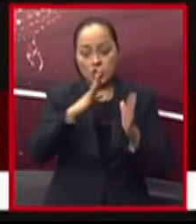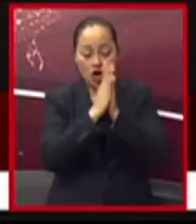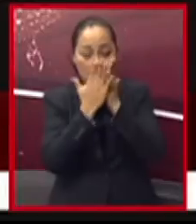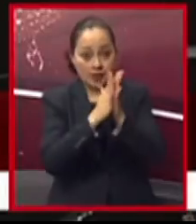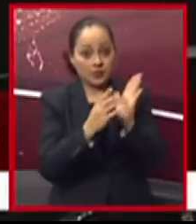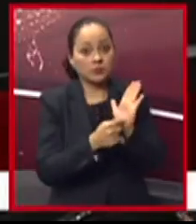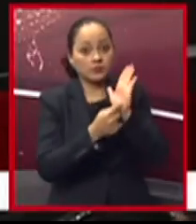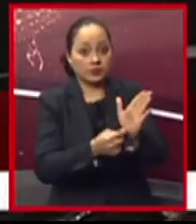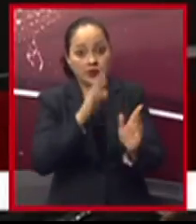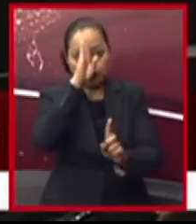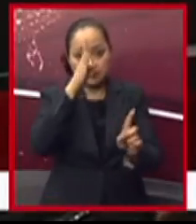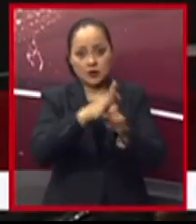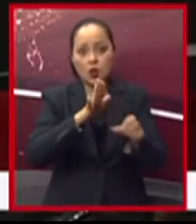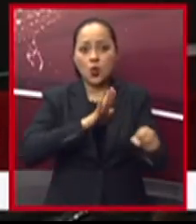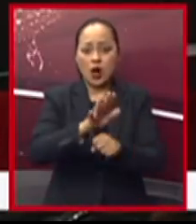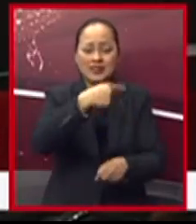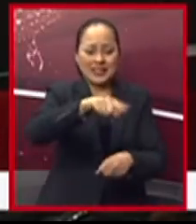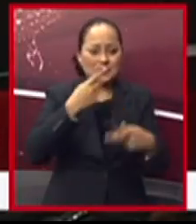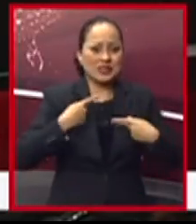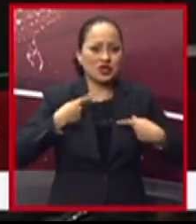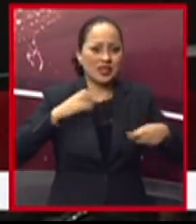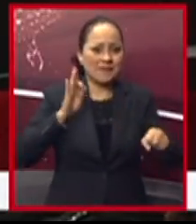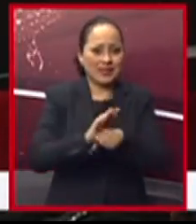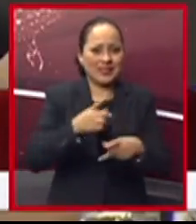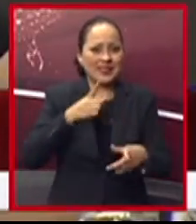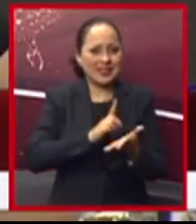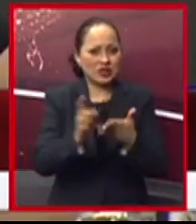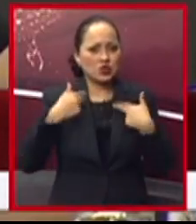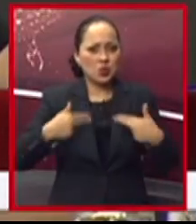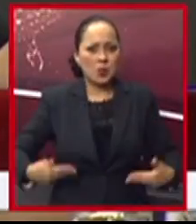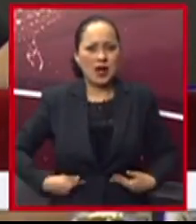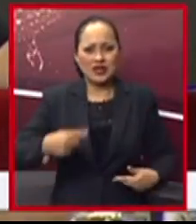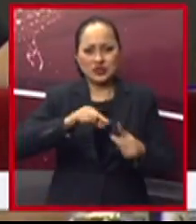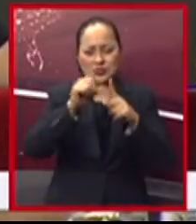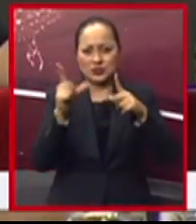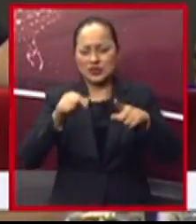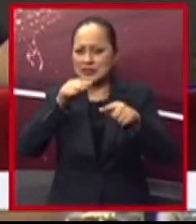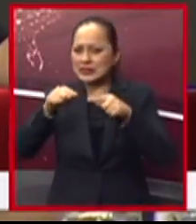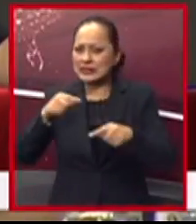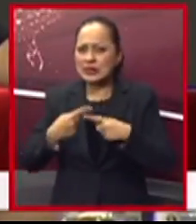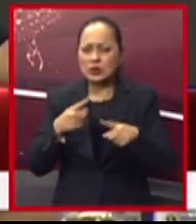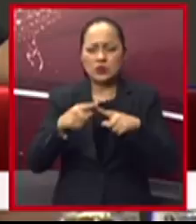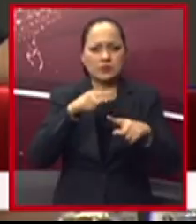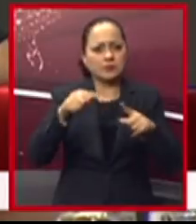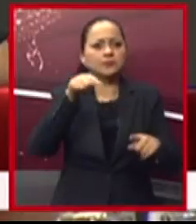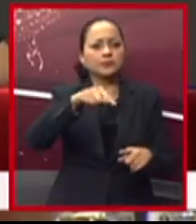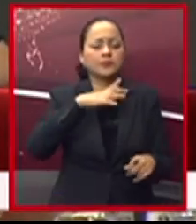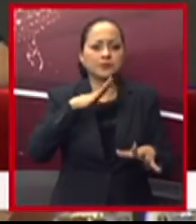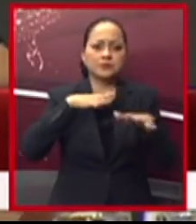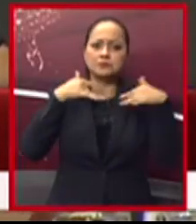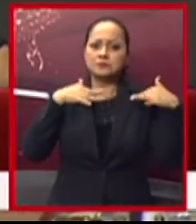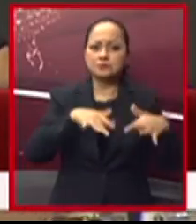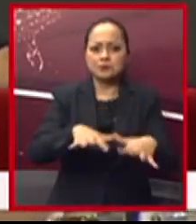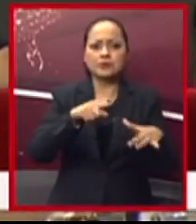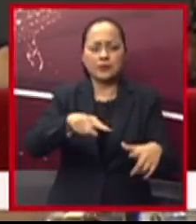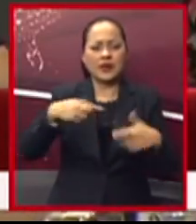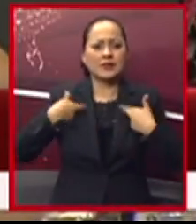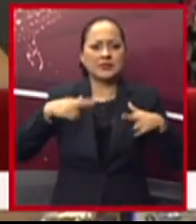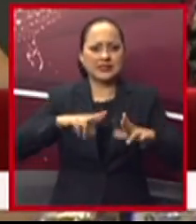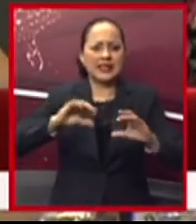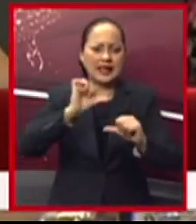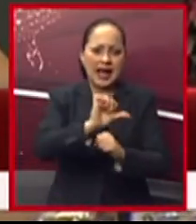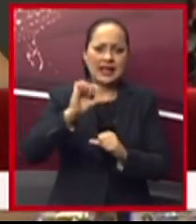objetivo es exponer los retos de los defensores de los derechos humanos en diversas partes de la República Mexicana. Al evento acudieron representantes de